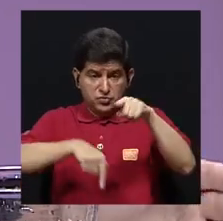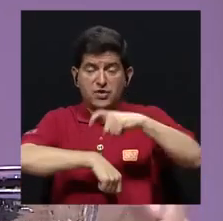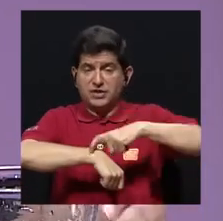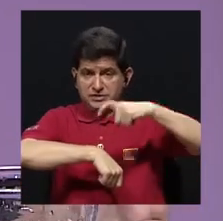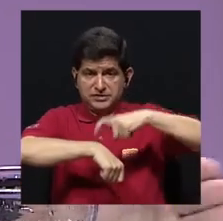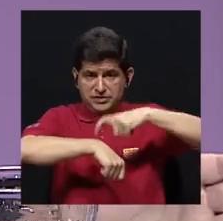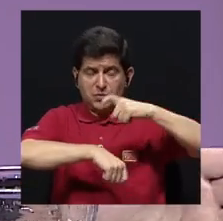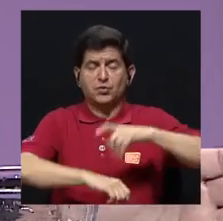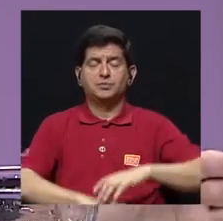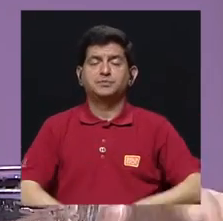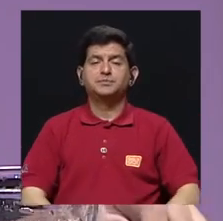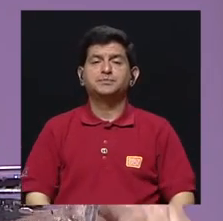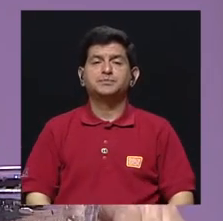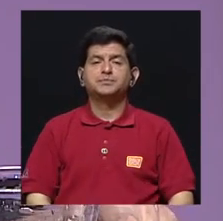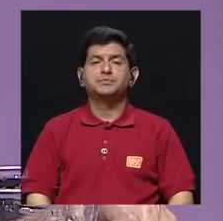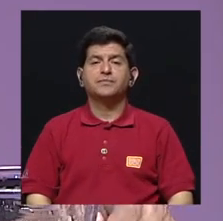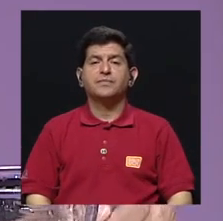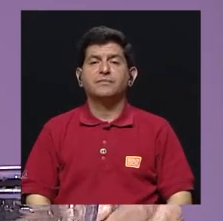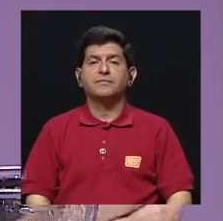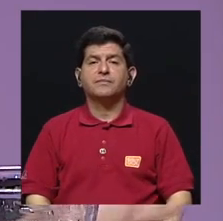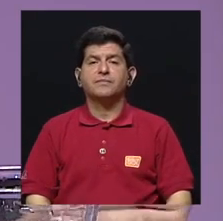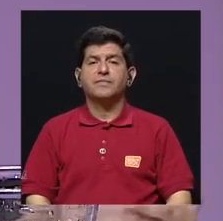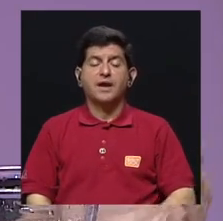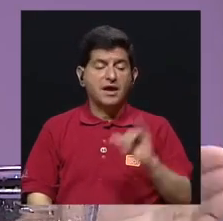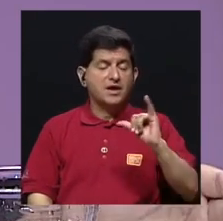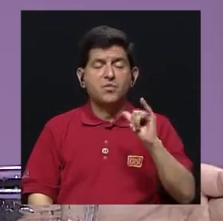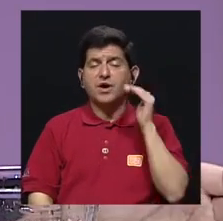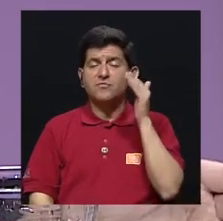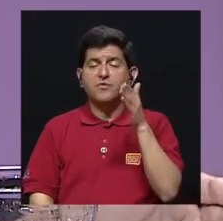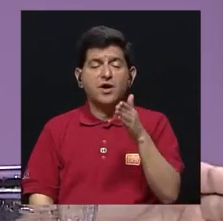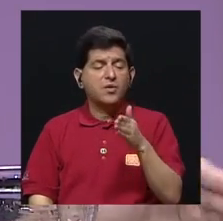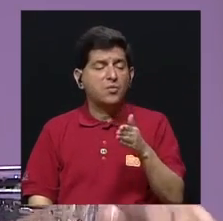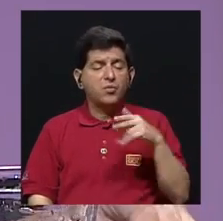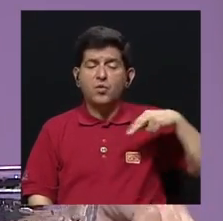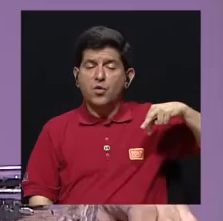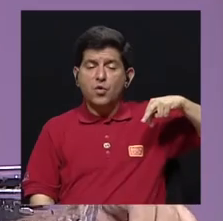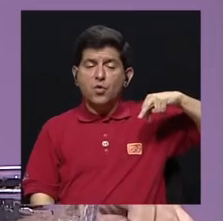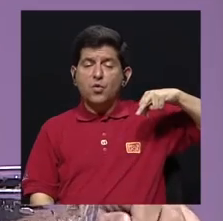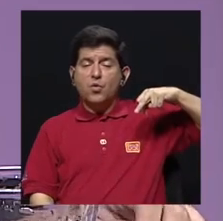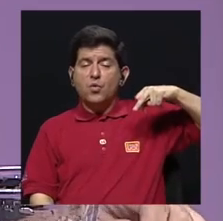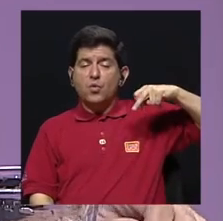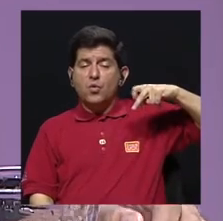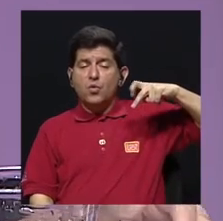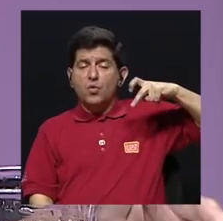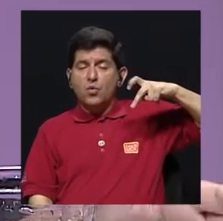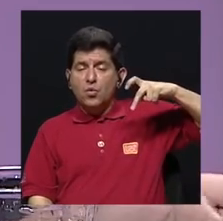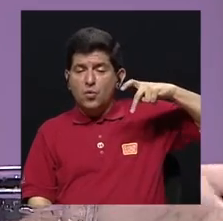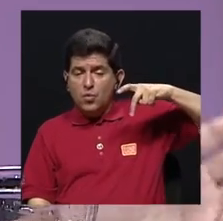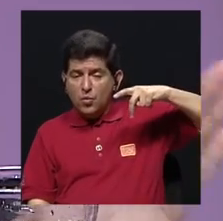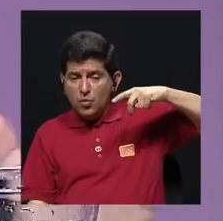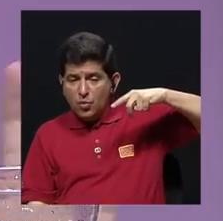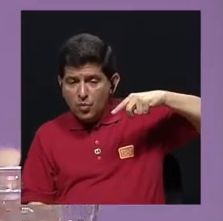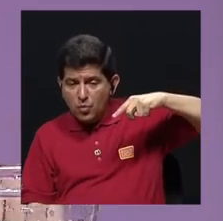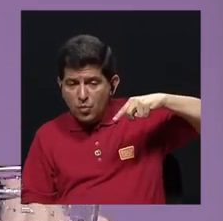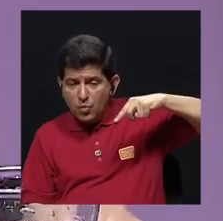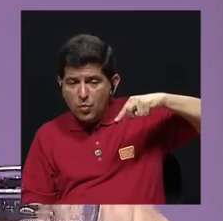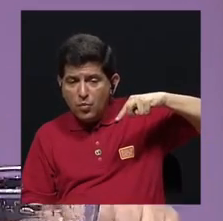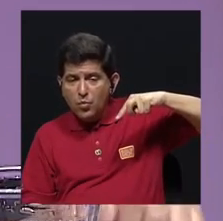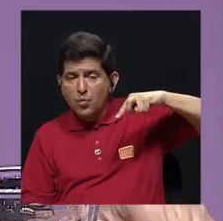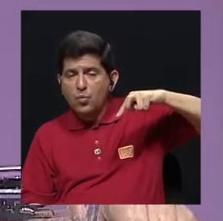lenta, totalmente en cámara lenta. Entonces, como te repito, eso impacta mucho. Claro, por supuesto. ¿Verdad? Después de eso,